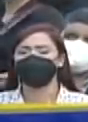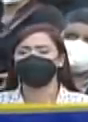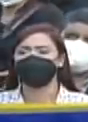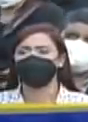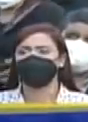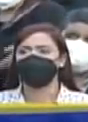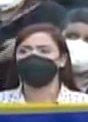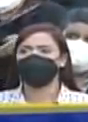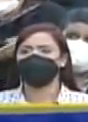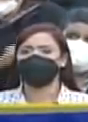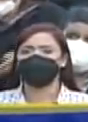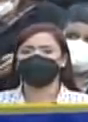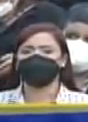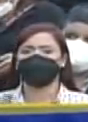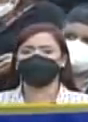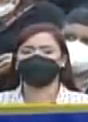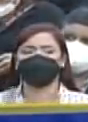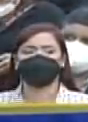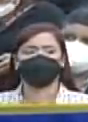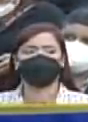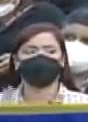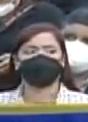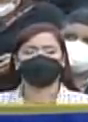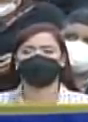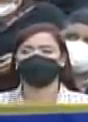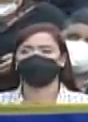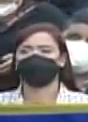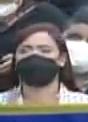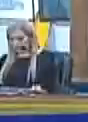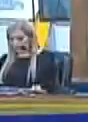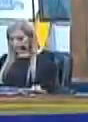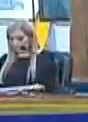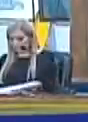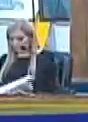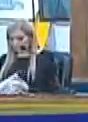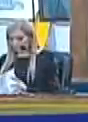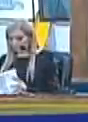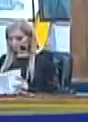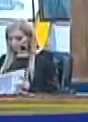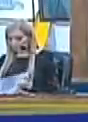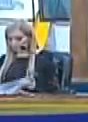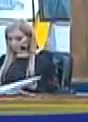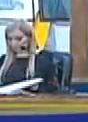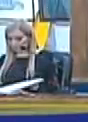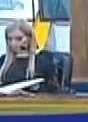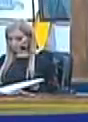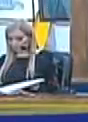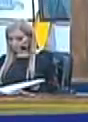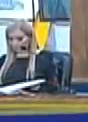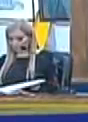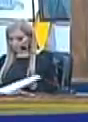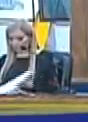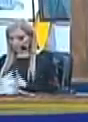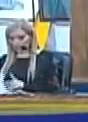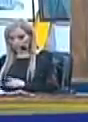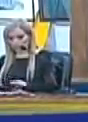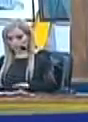año 2021 sin más entonces dejo en el derecho de palabra al ciudadano nicolás maduro moros